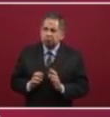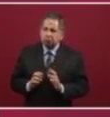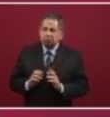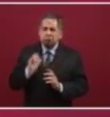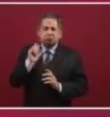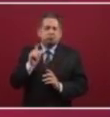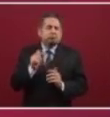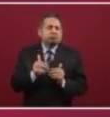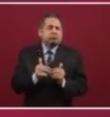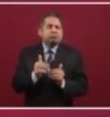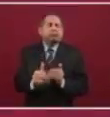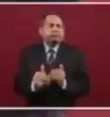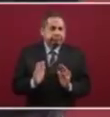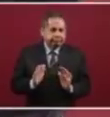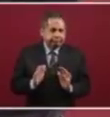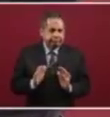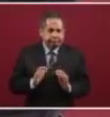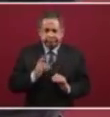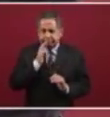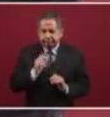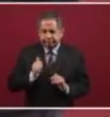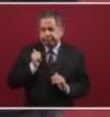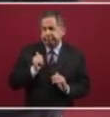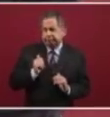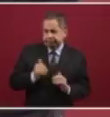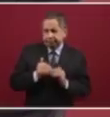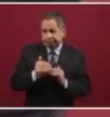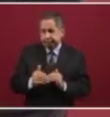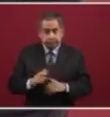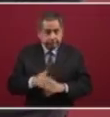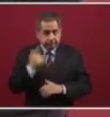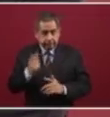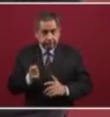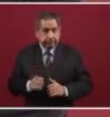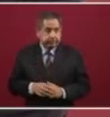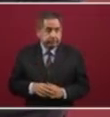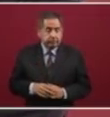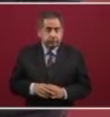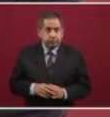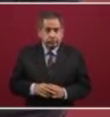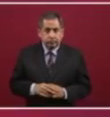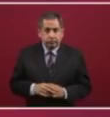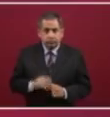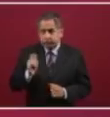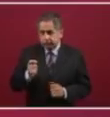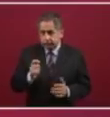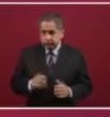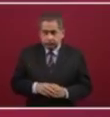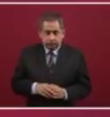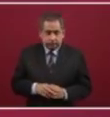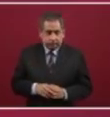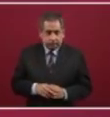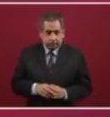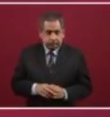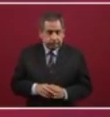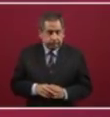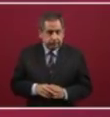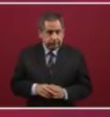un avance, porque lo cierto es de que